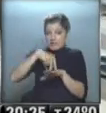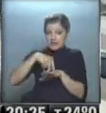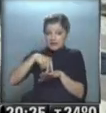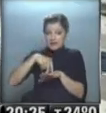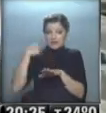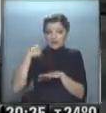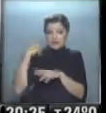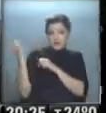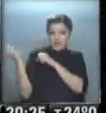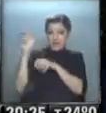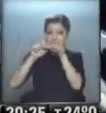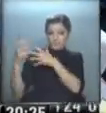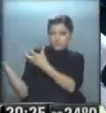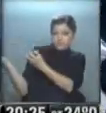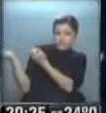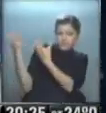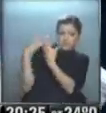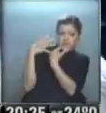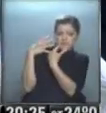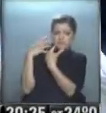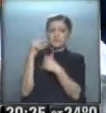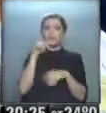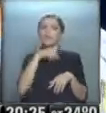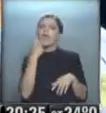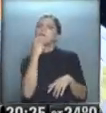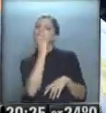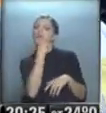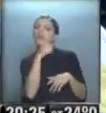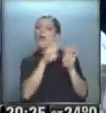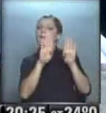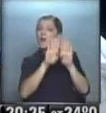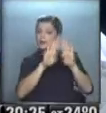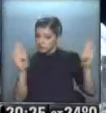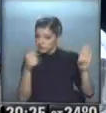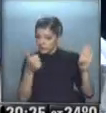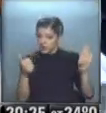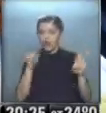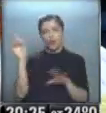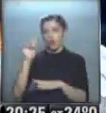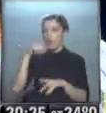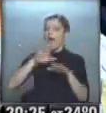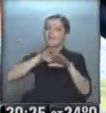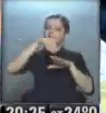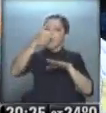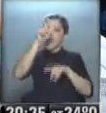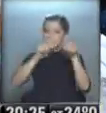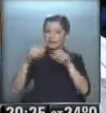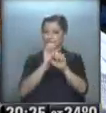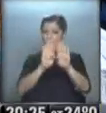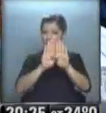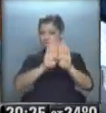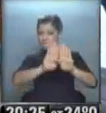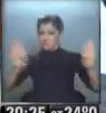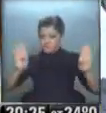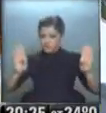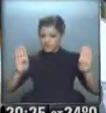encima. ¿Las puertas encima Abrieron enseguida? No. Hubo unos muchachos de afuera que trataron de abrir, porque quedó un